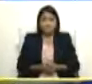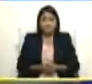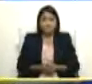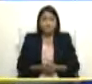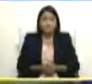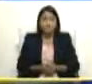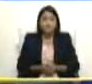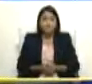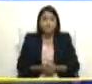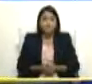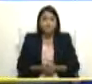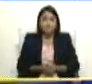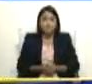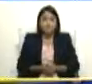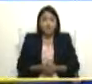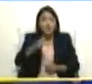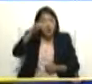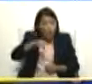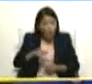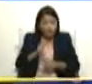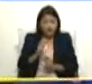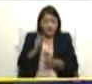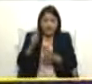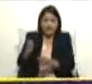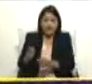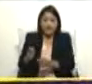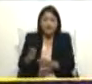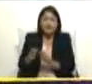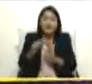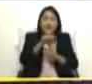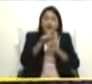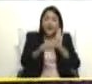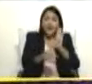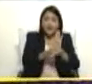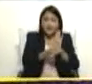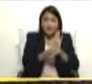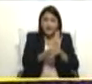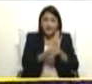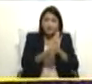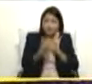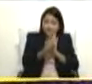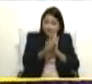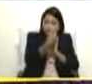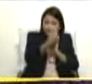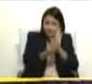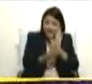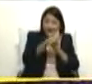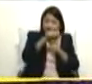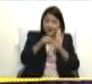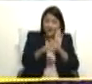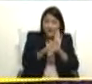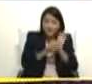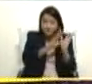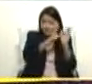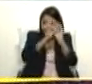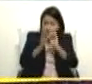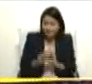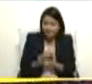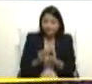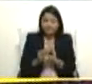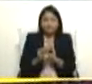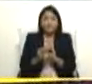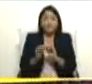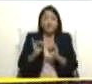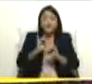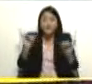entregar en el día de hoy el acta donde se concluye esta gran